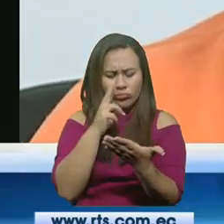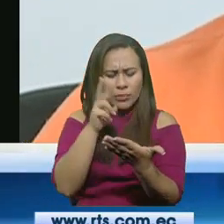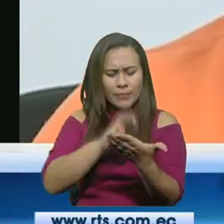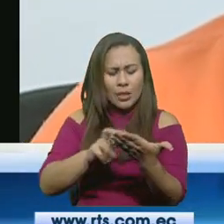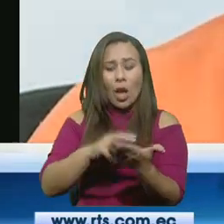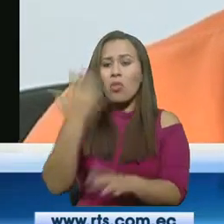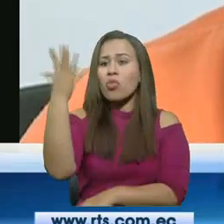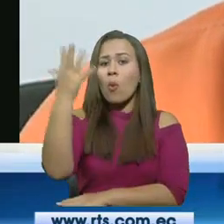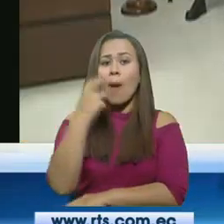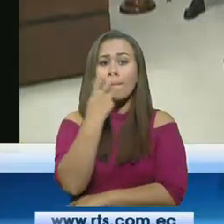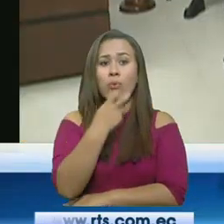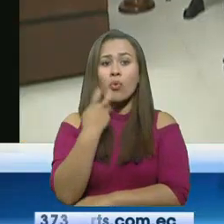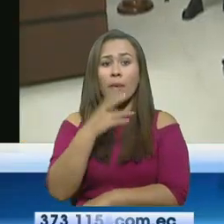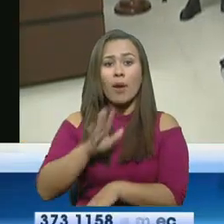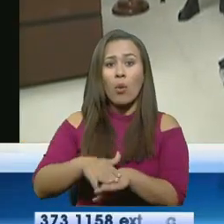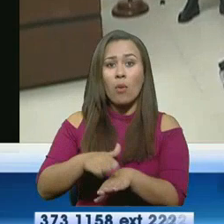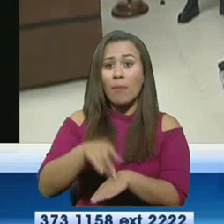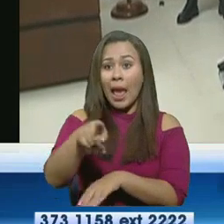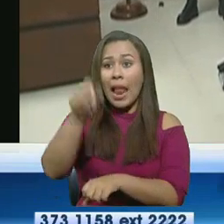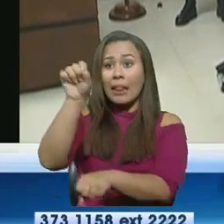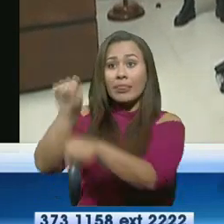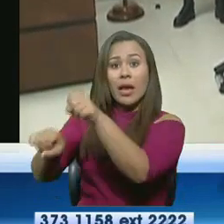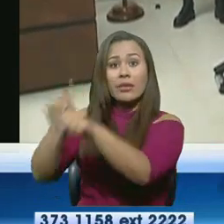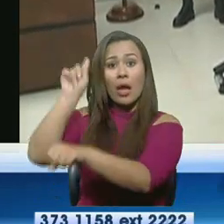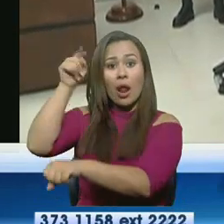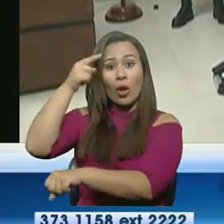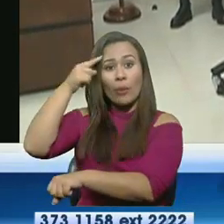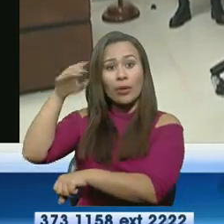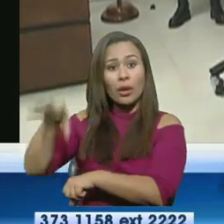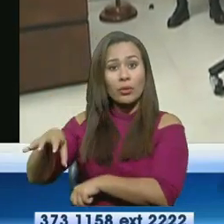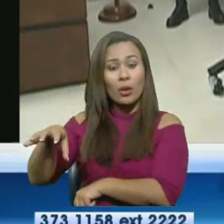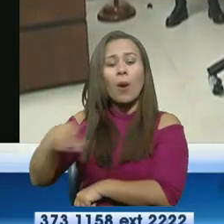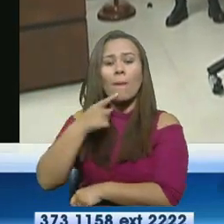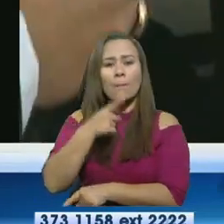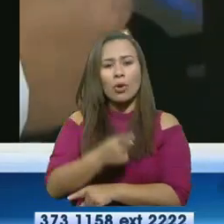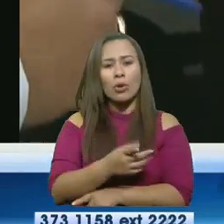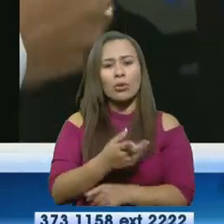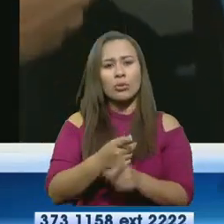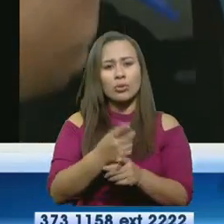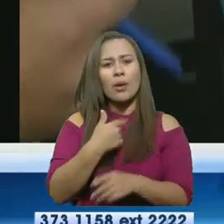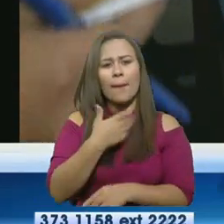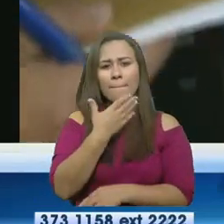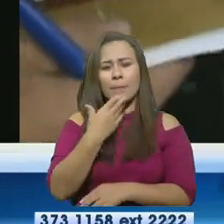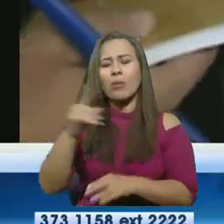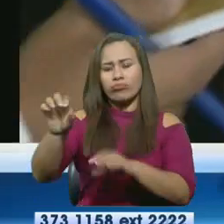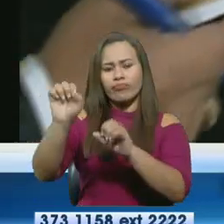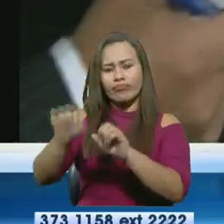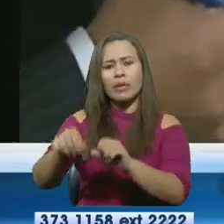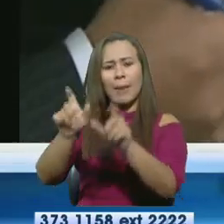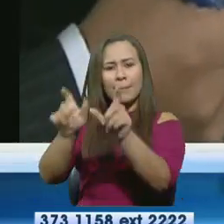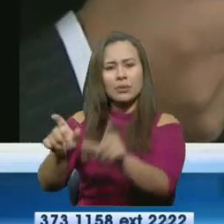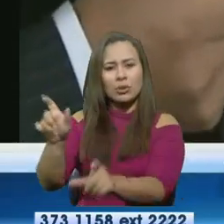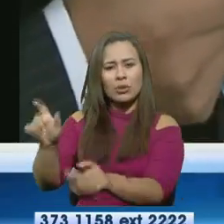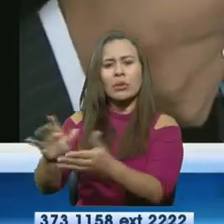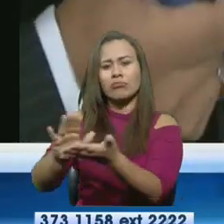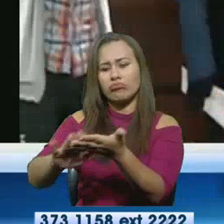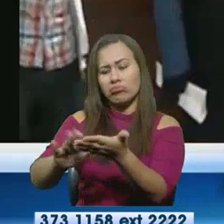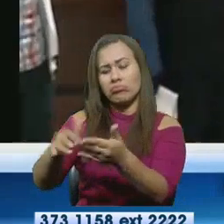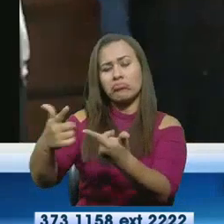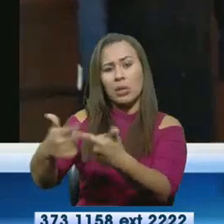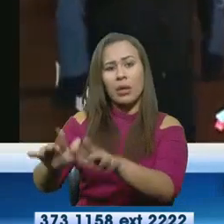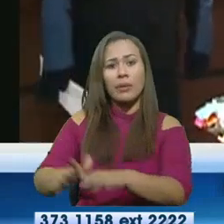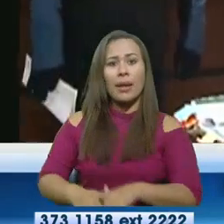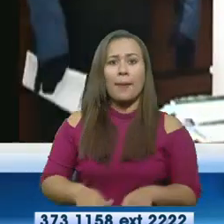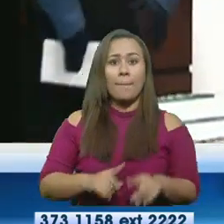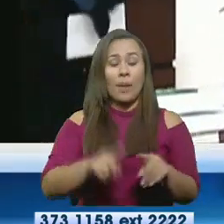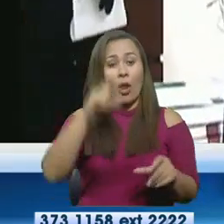se demostró un supuesto perjuicio para el Estado. Por eso resolvió sobreseer a los imputados. Por su parte, la Fiscalía apelaría